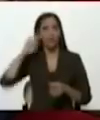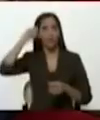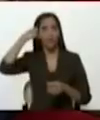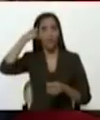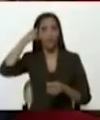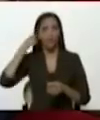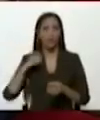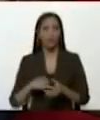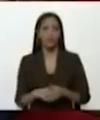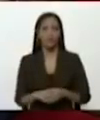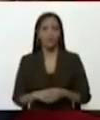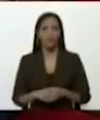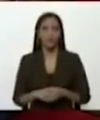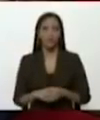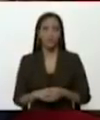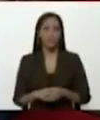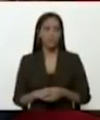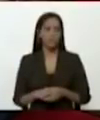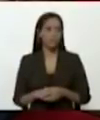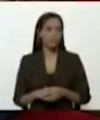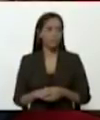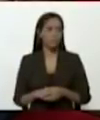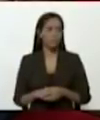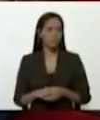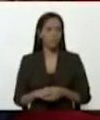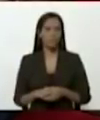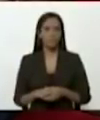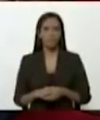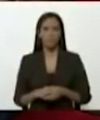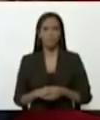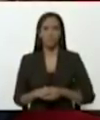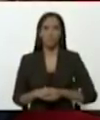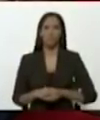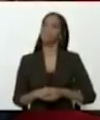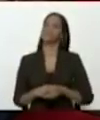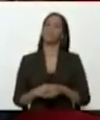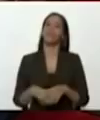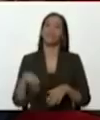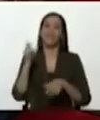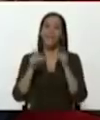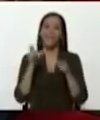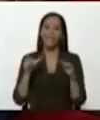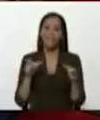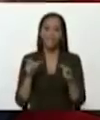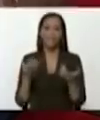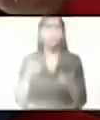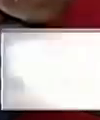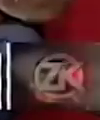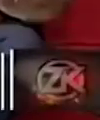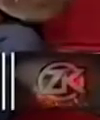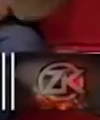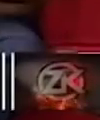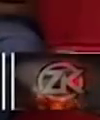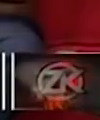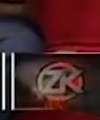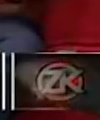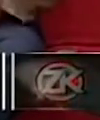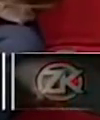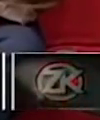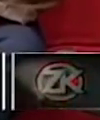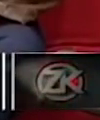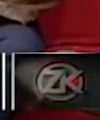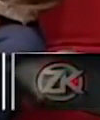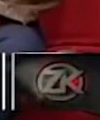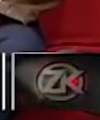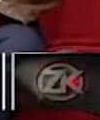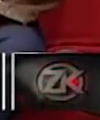desde Costa Rica funciona una base de operaciones de inteligencia y contrainteligencia del enemigo. E inclusive desde Costa Rica